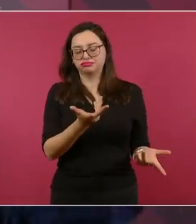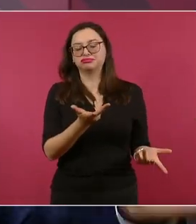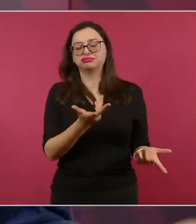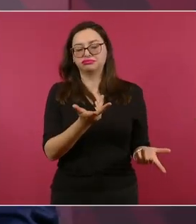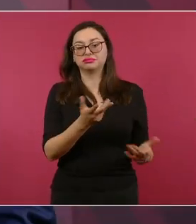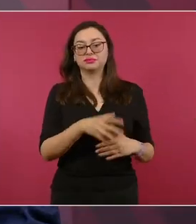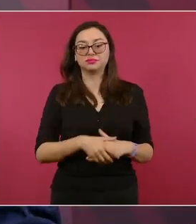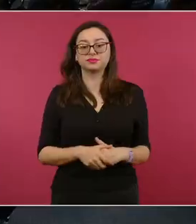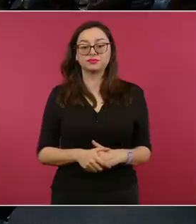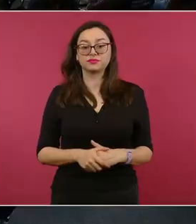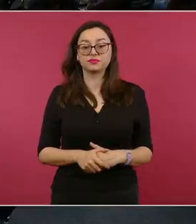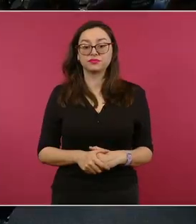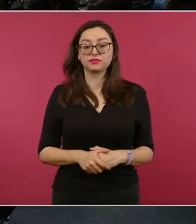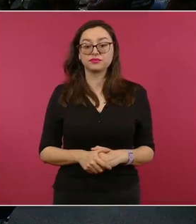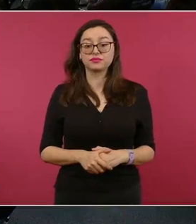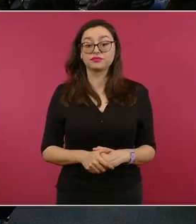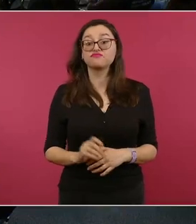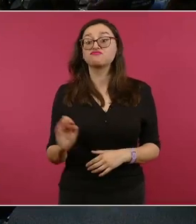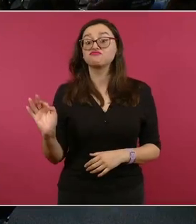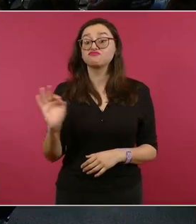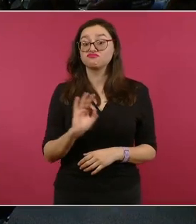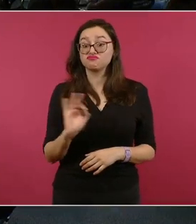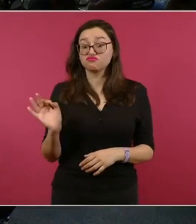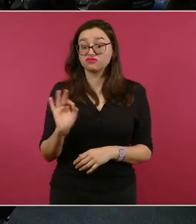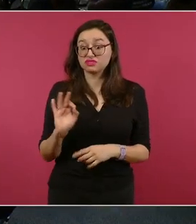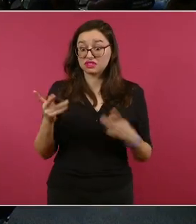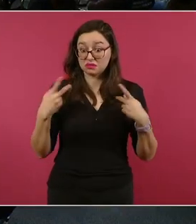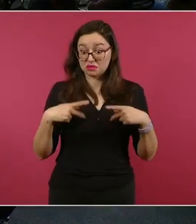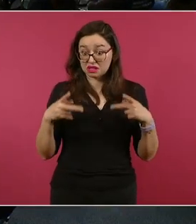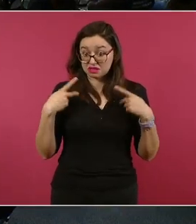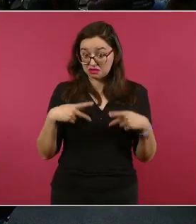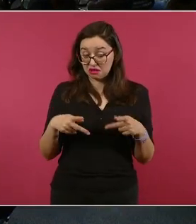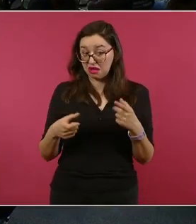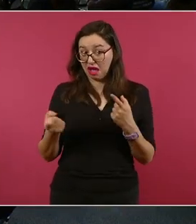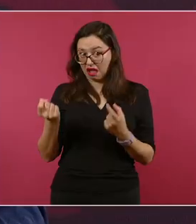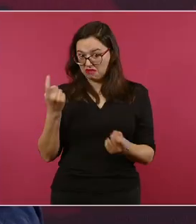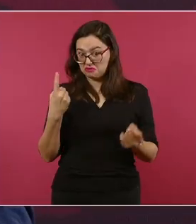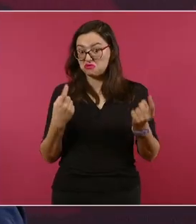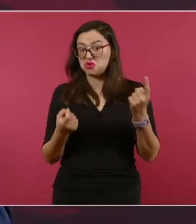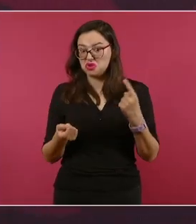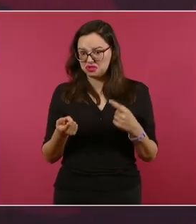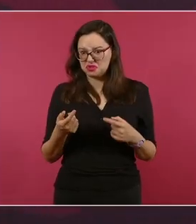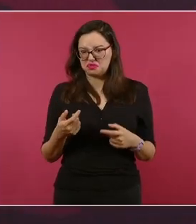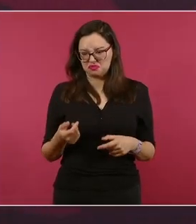¿Se descartaría un sabotaje? Hay quienes hablan de que